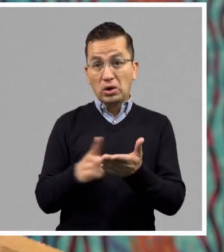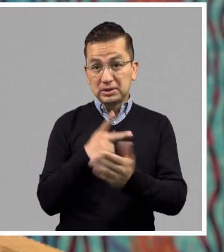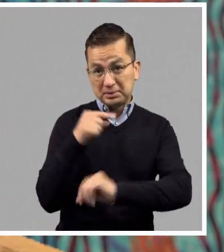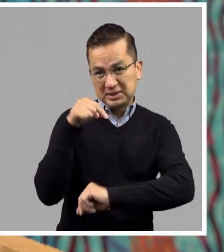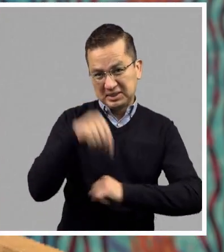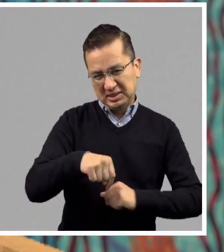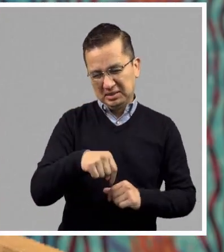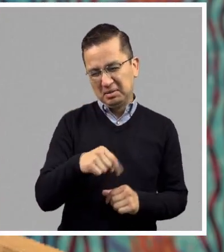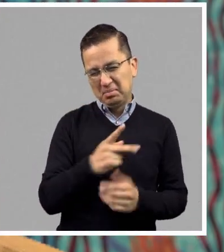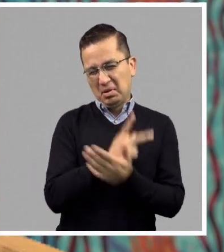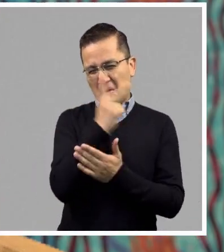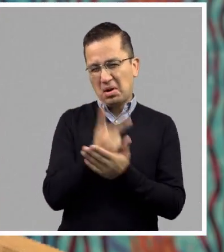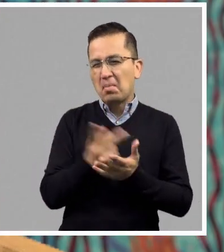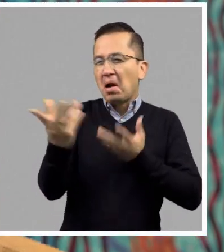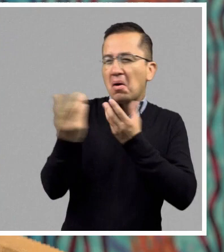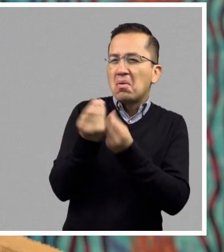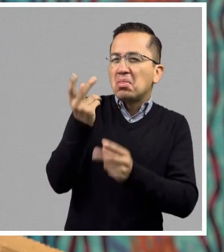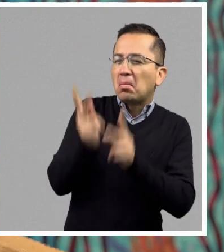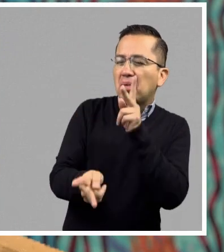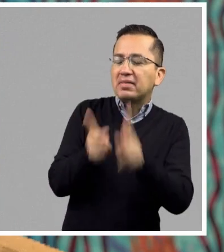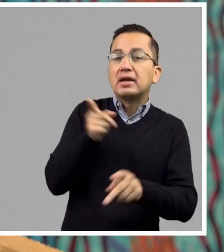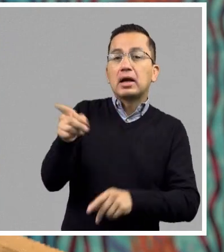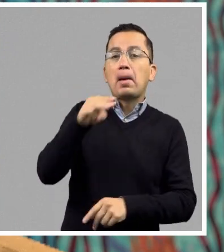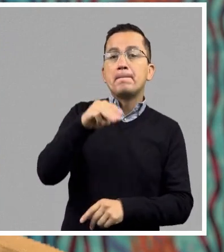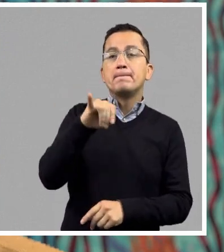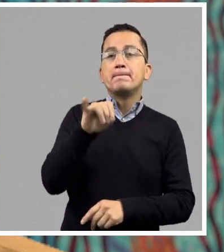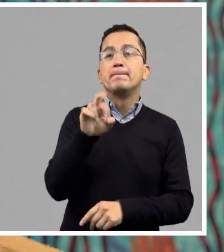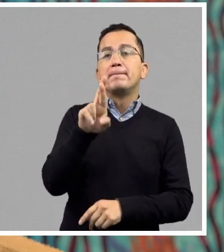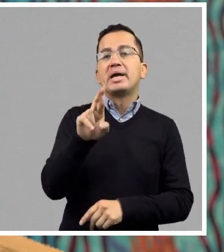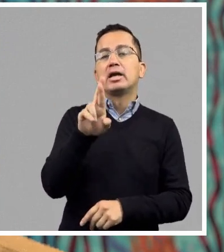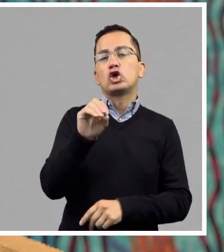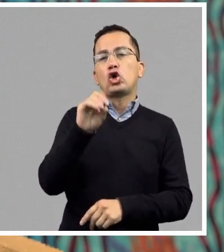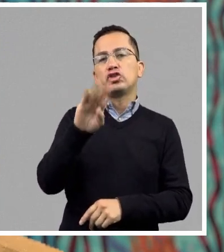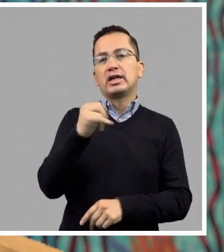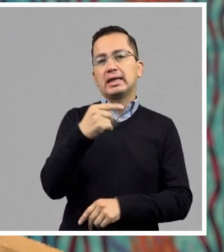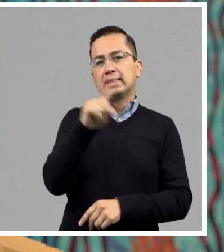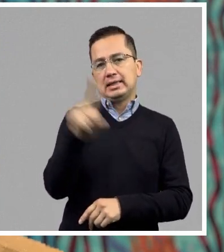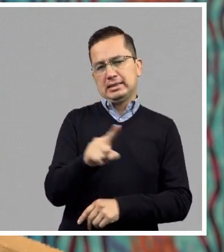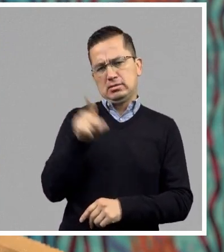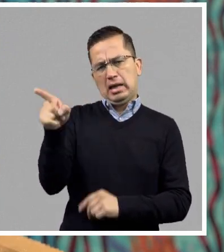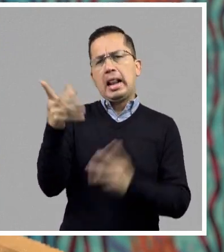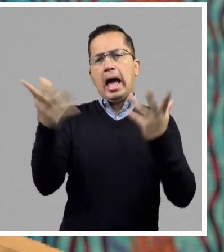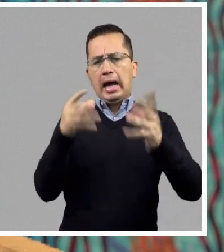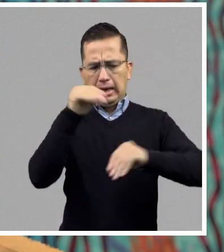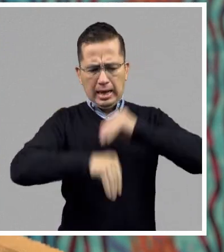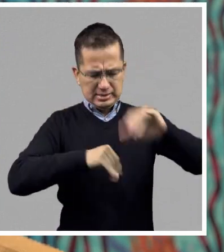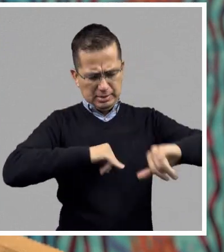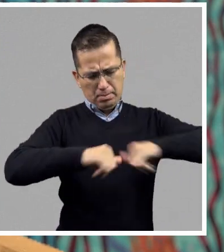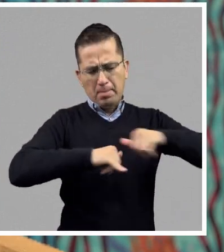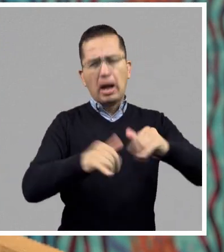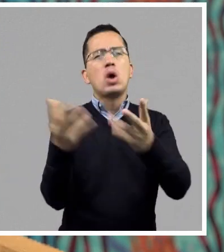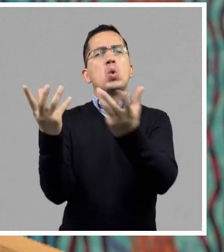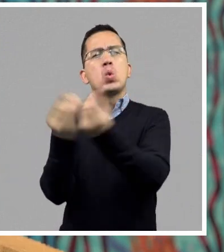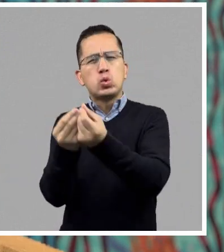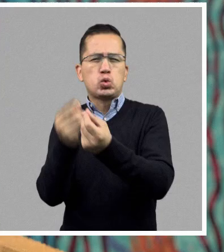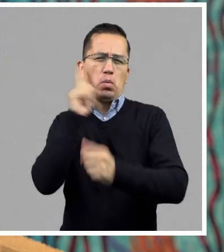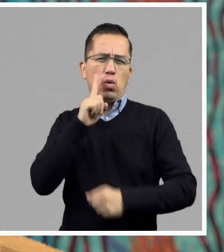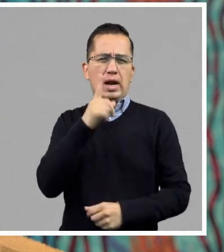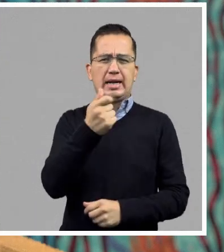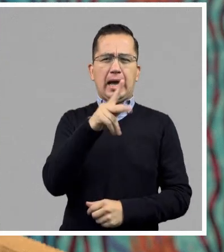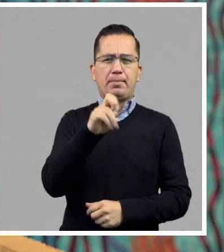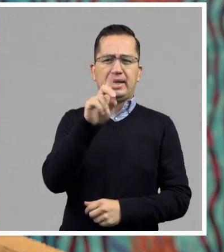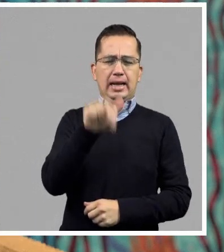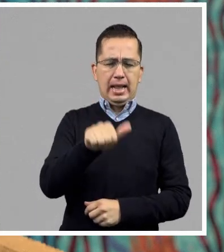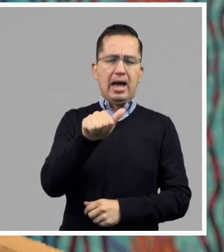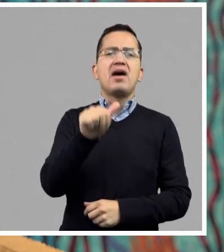estamos de regreso con mir Rodríguez hablando del mapa que hizo con Gabriela fener para la revista de la universidad Ellos nos